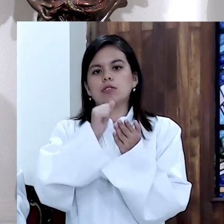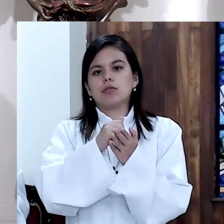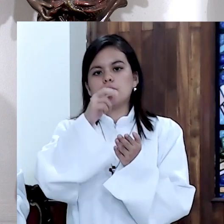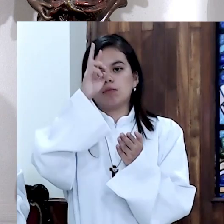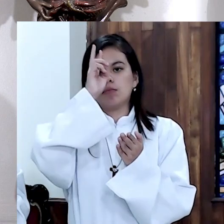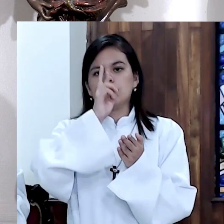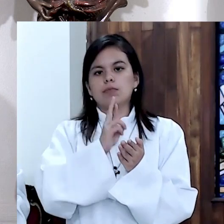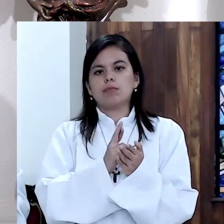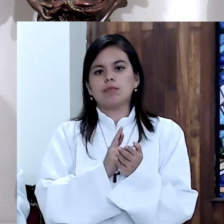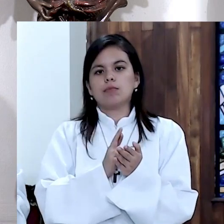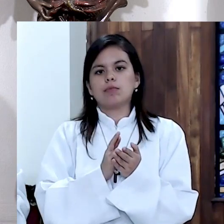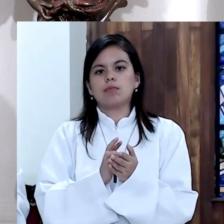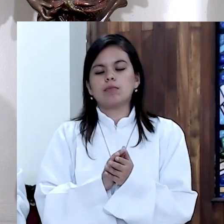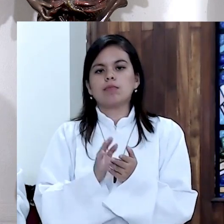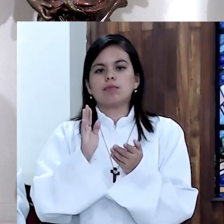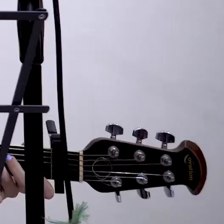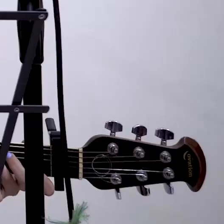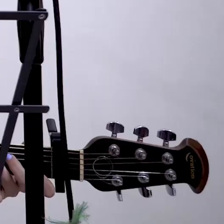alabamos, Señor.